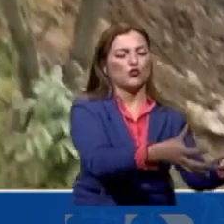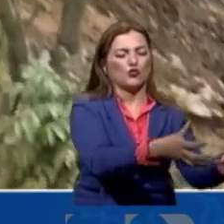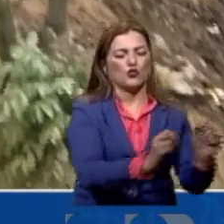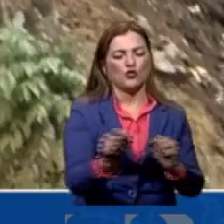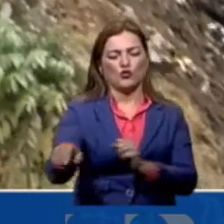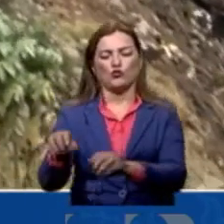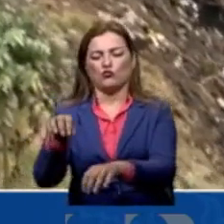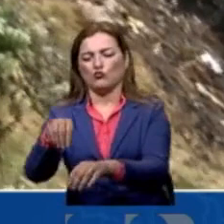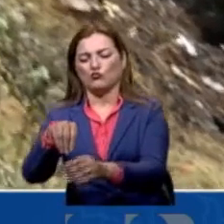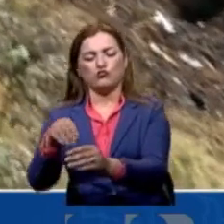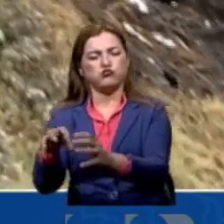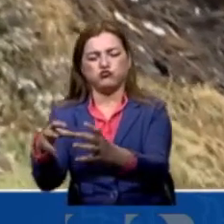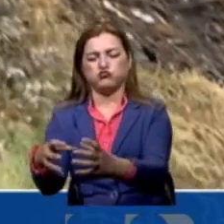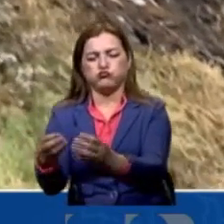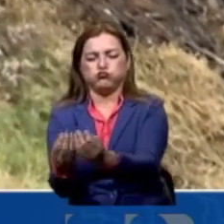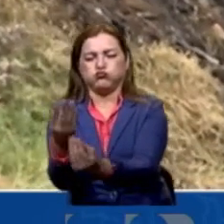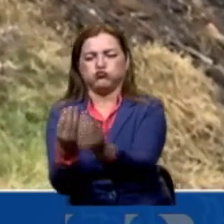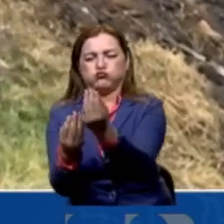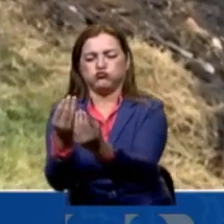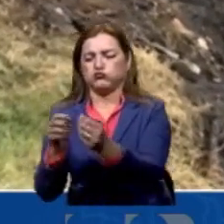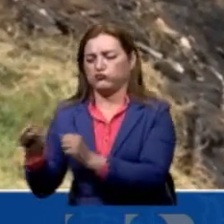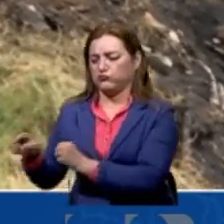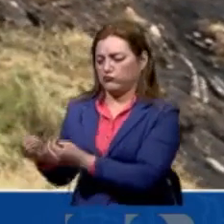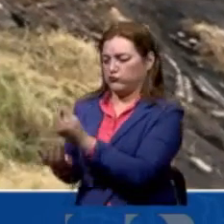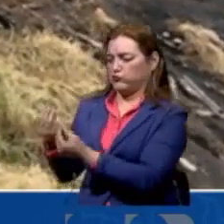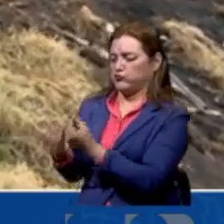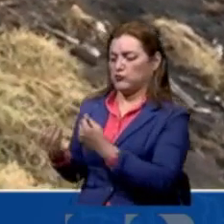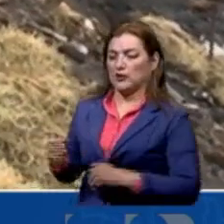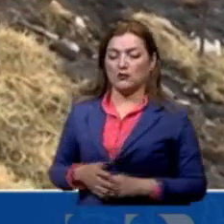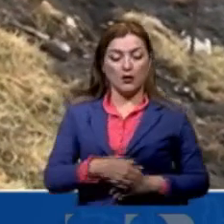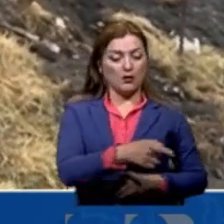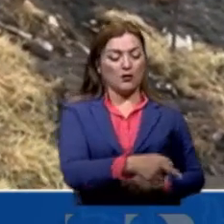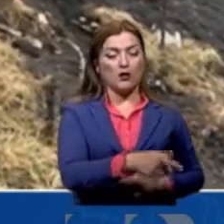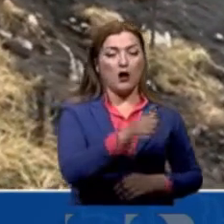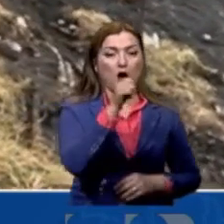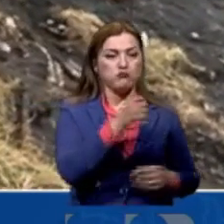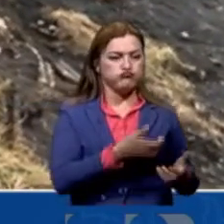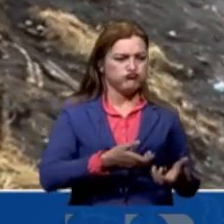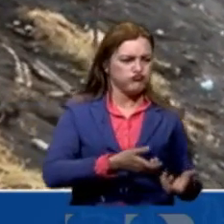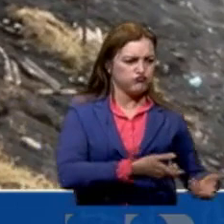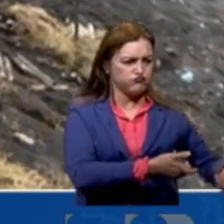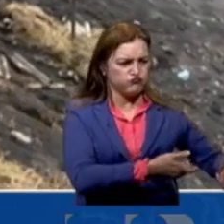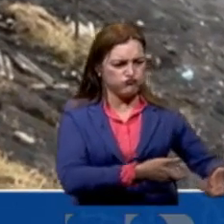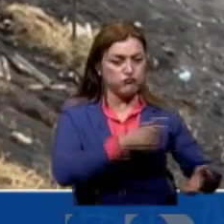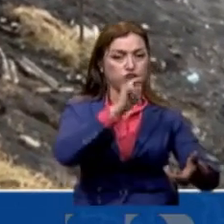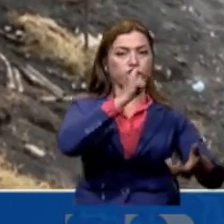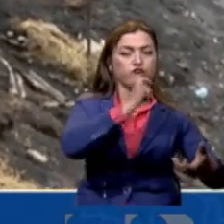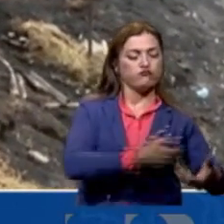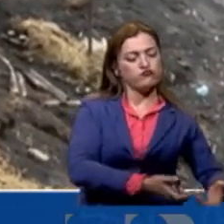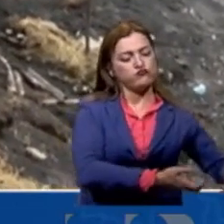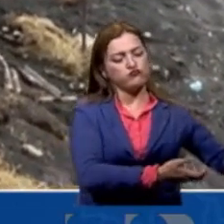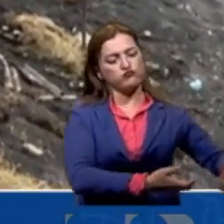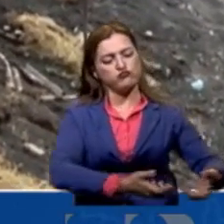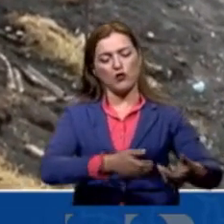ya quemada. Obviamente teníamos que enfriar totalmente, tuvimos aquí unidades contra incendios para enfriar, para inundar y no